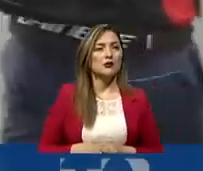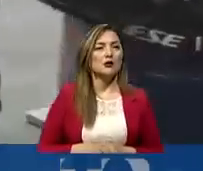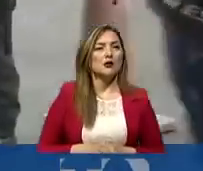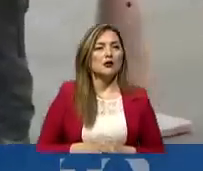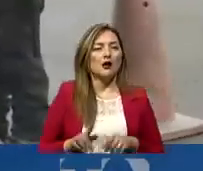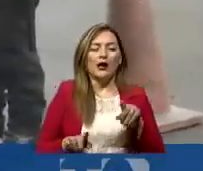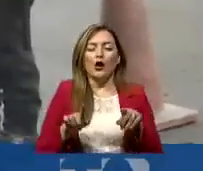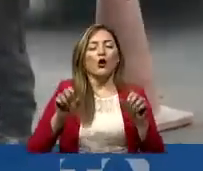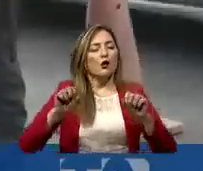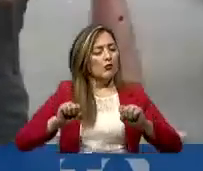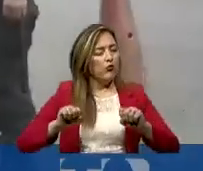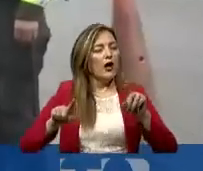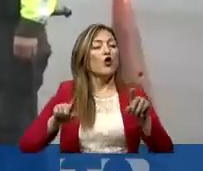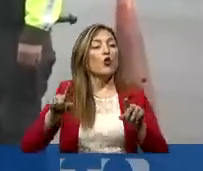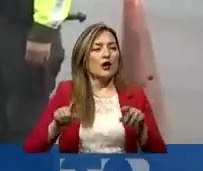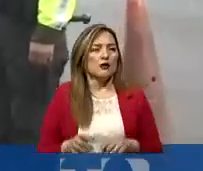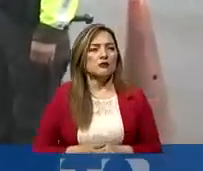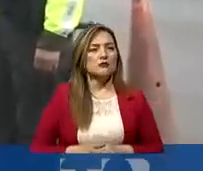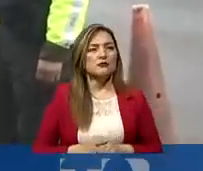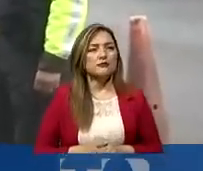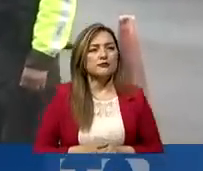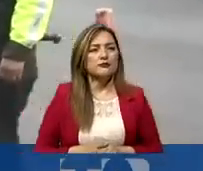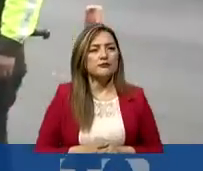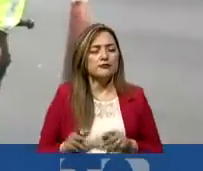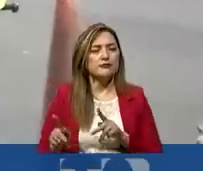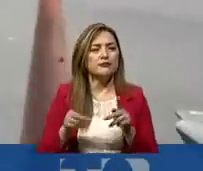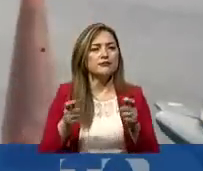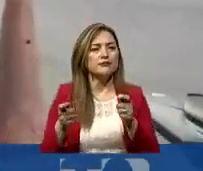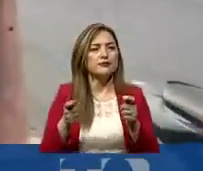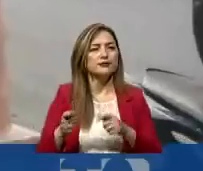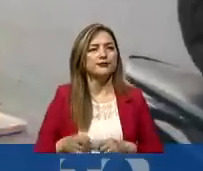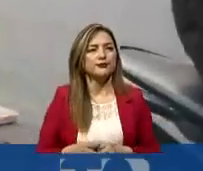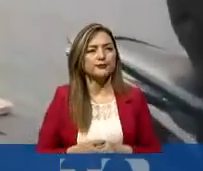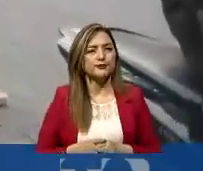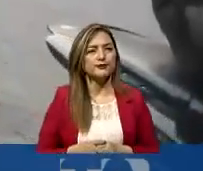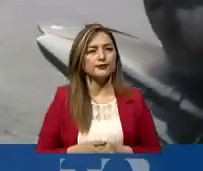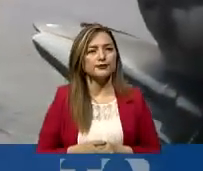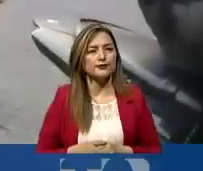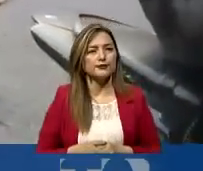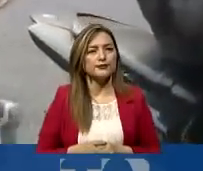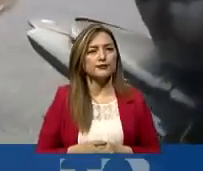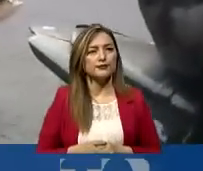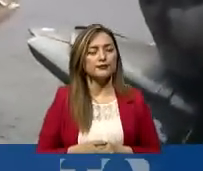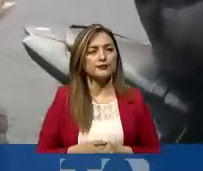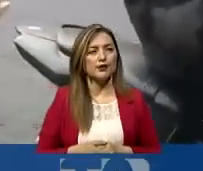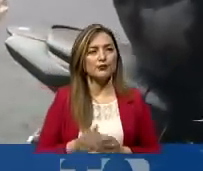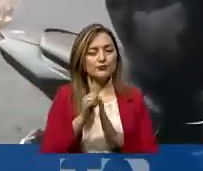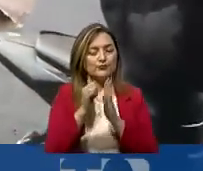excepciones. Se está planificando ya operativos conjuntos con la Agencia Metropolitana de